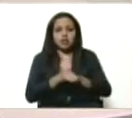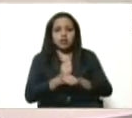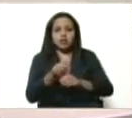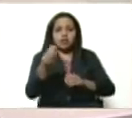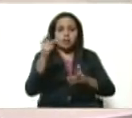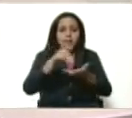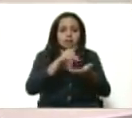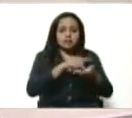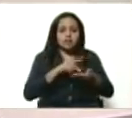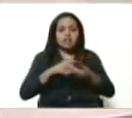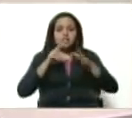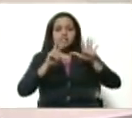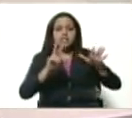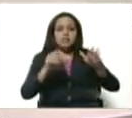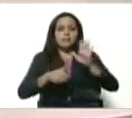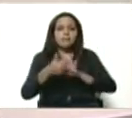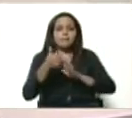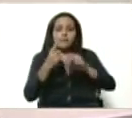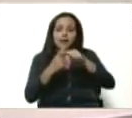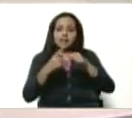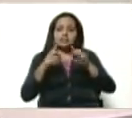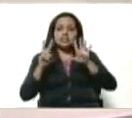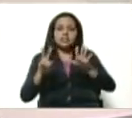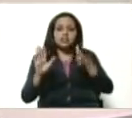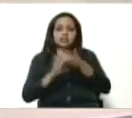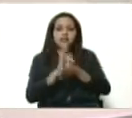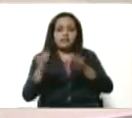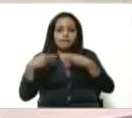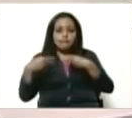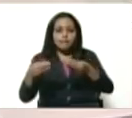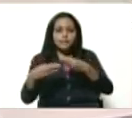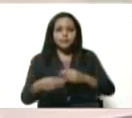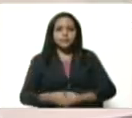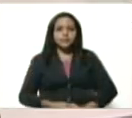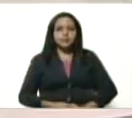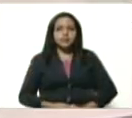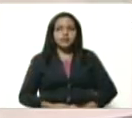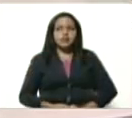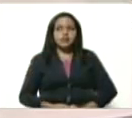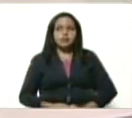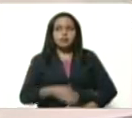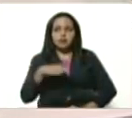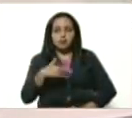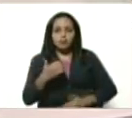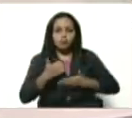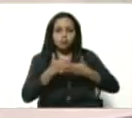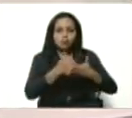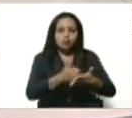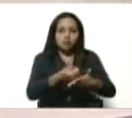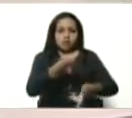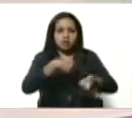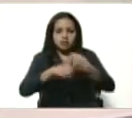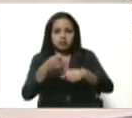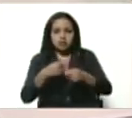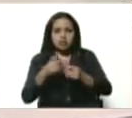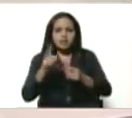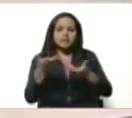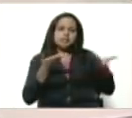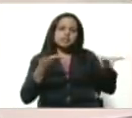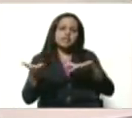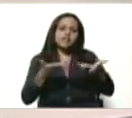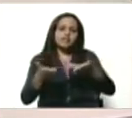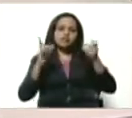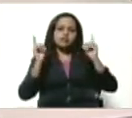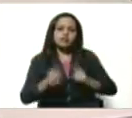al plan 7 + 7 en lo que ha sido la flexibilización de los sectores productivos para dinamizar tanto el parte de servicios